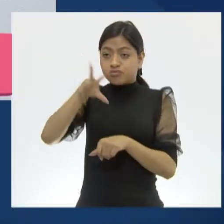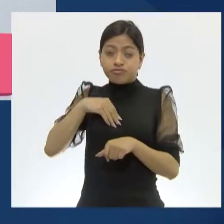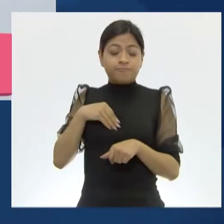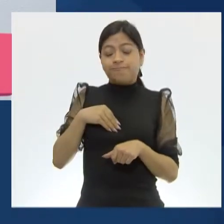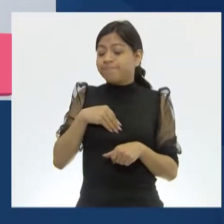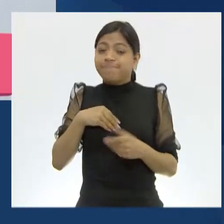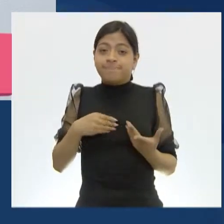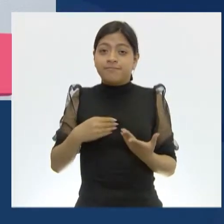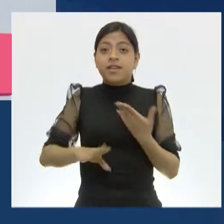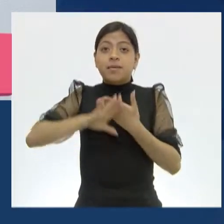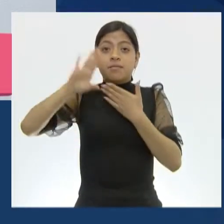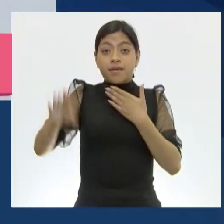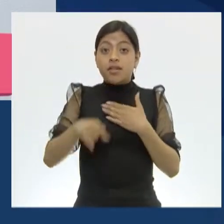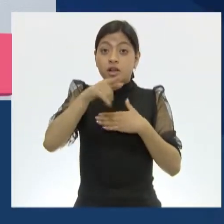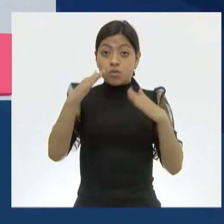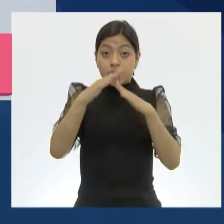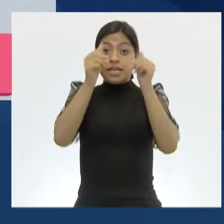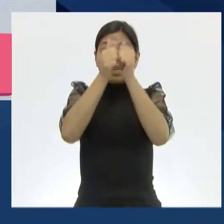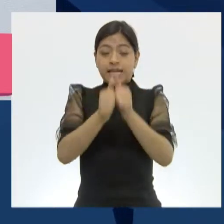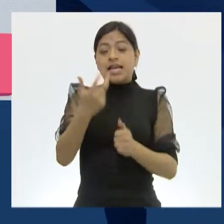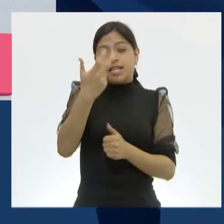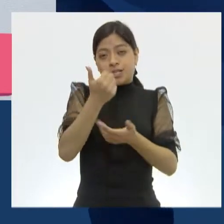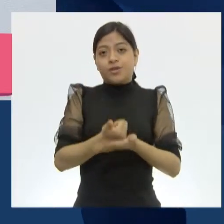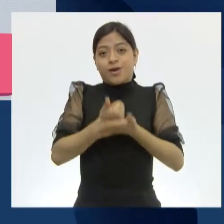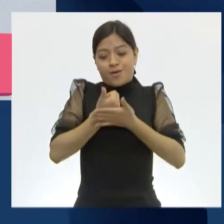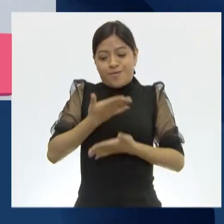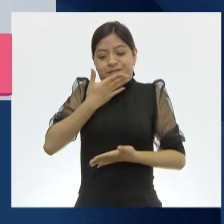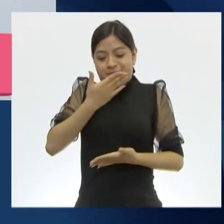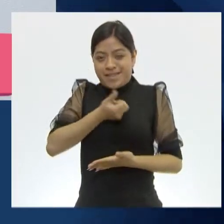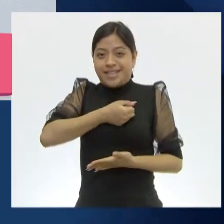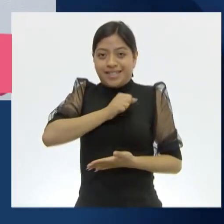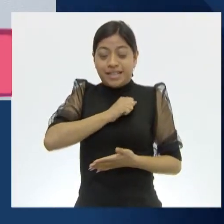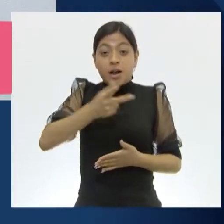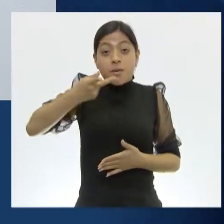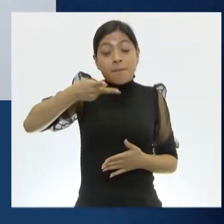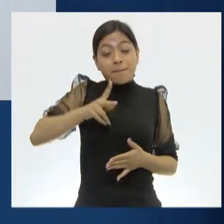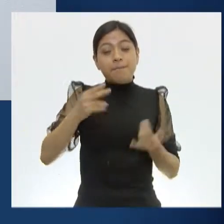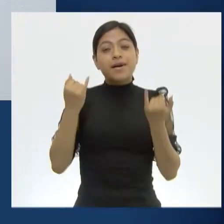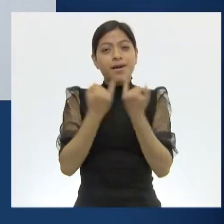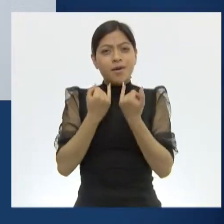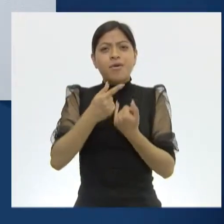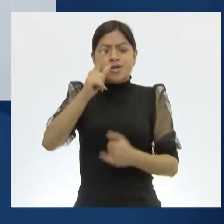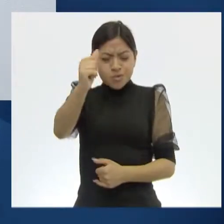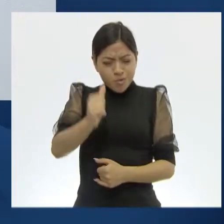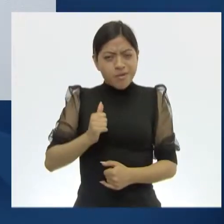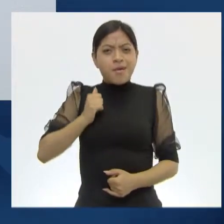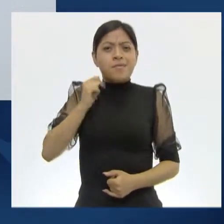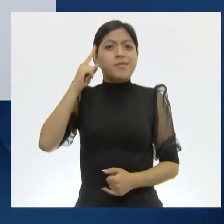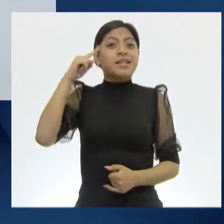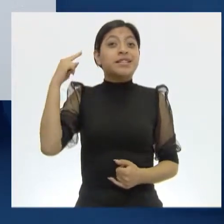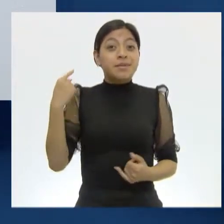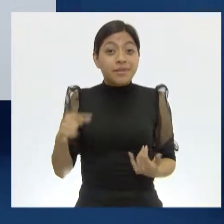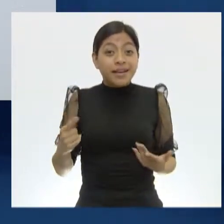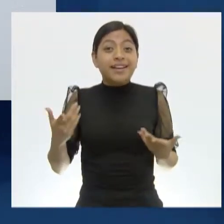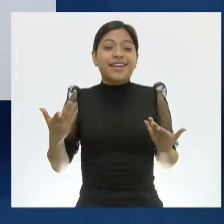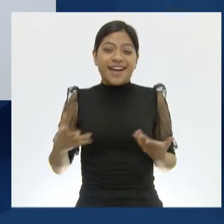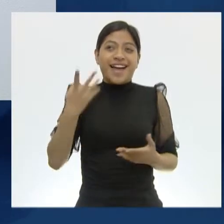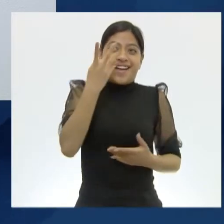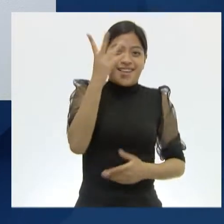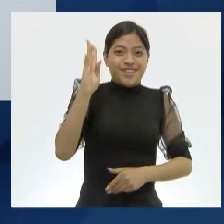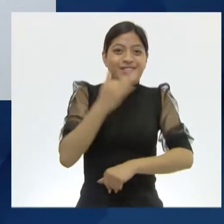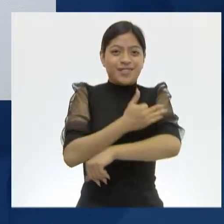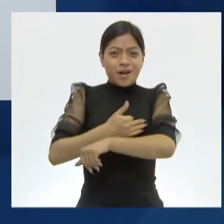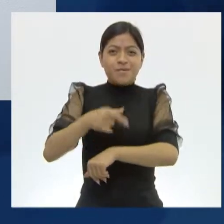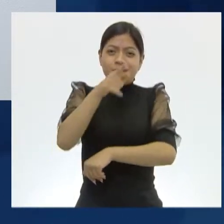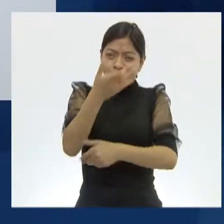contagiarnos. Estar en casa es una de ellas, pero además también es un muy buen momento para estar cerca de la